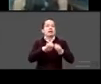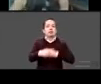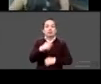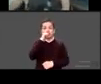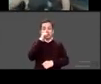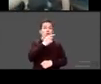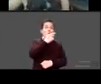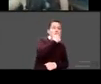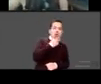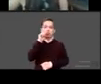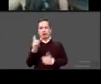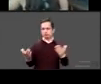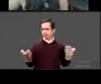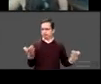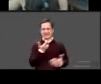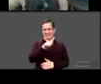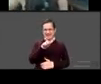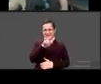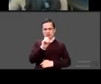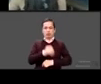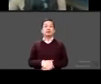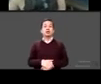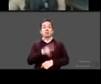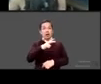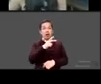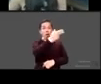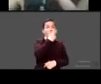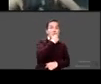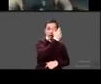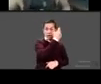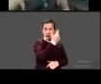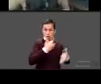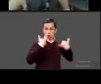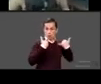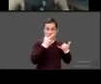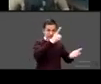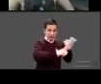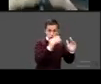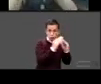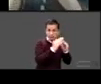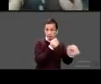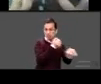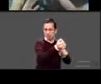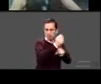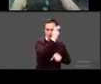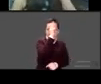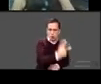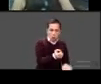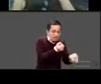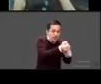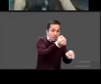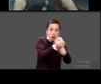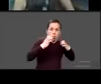hombres, en los adolescentes, por ejemplo, sufren más violencia física en sus casas y las mujeres más violencia verbal, además de sexual,